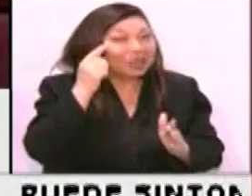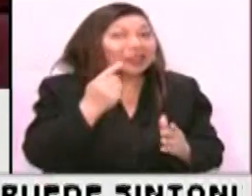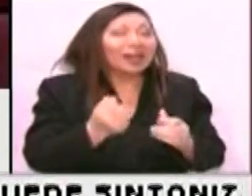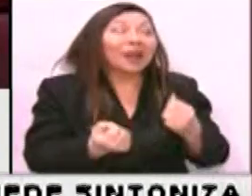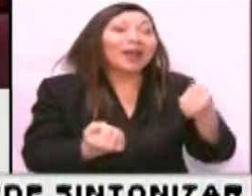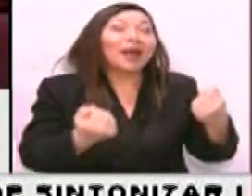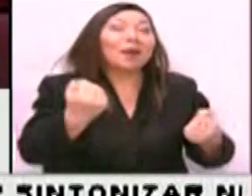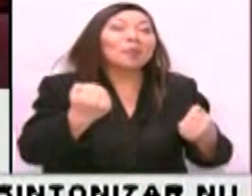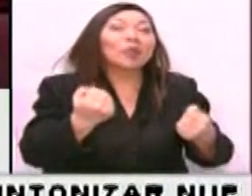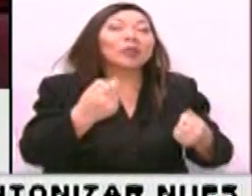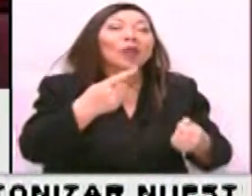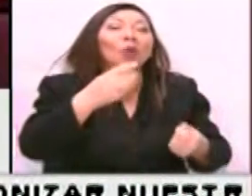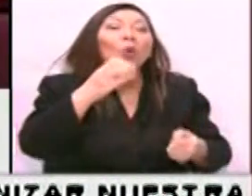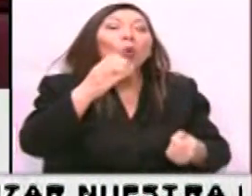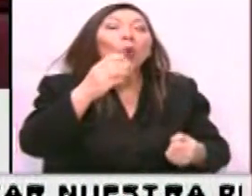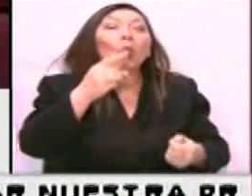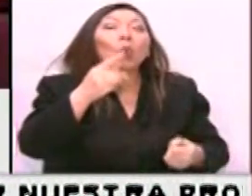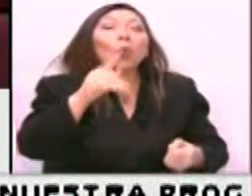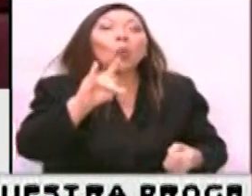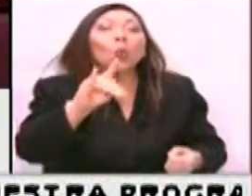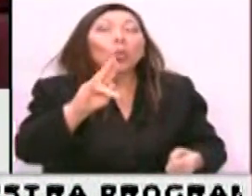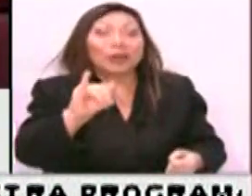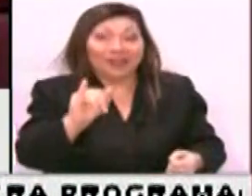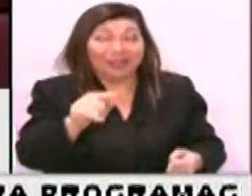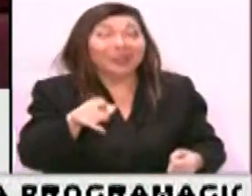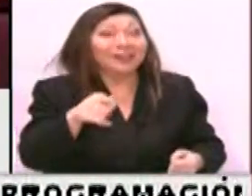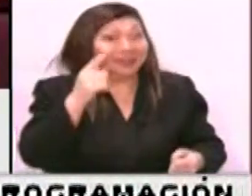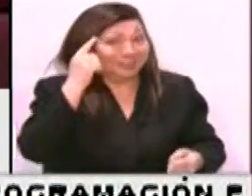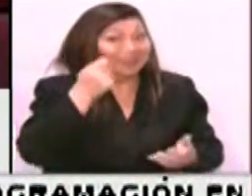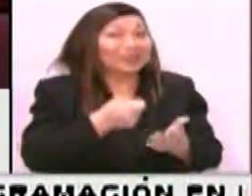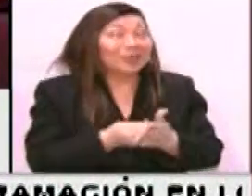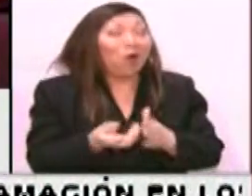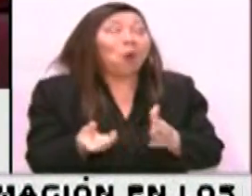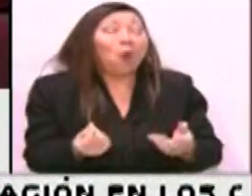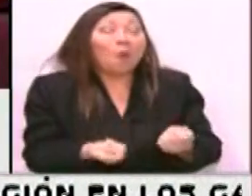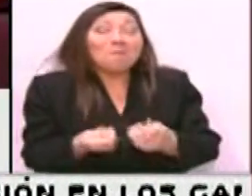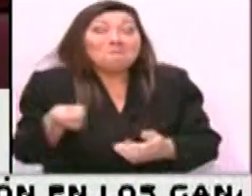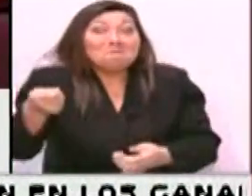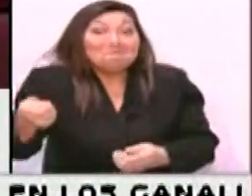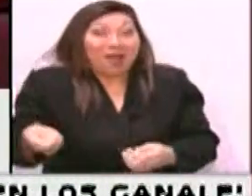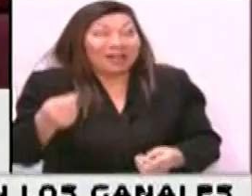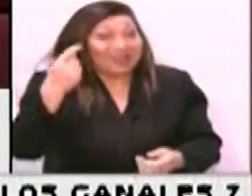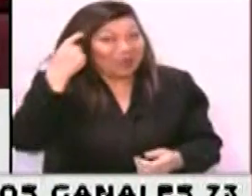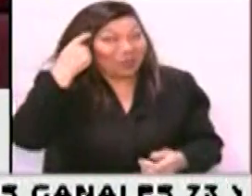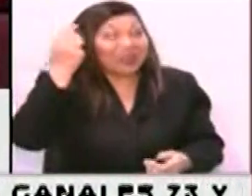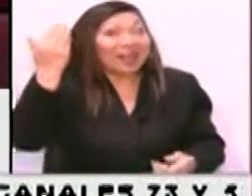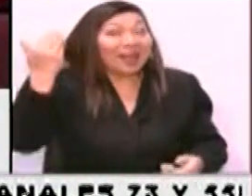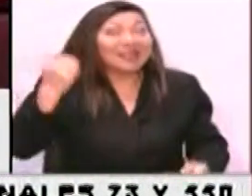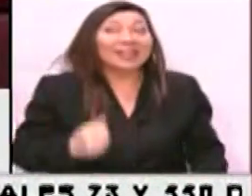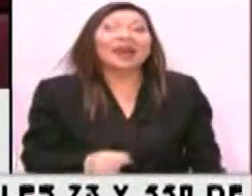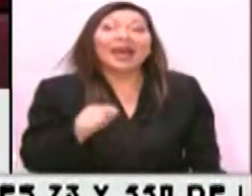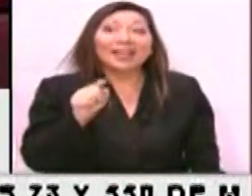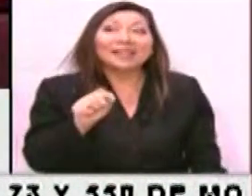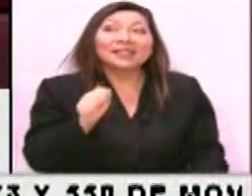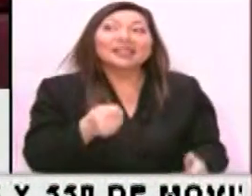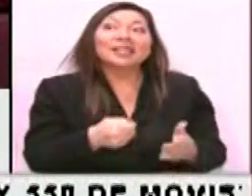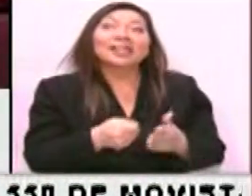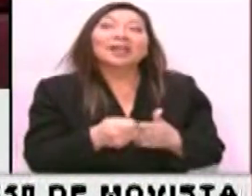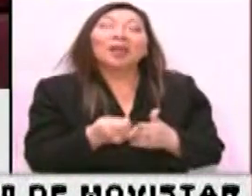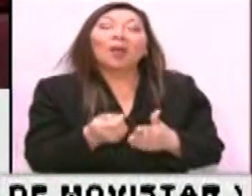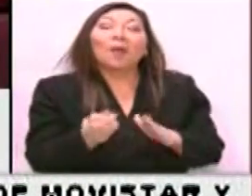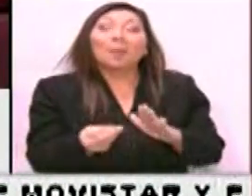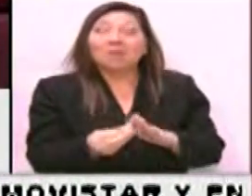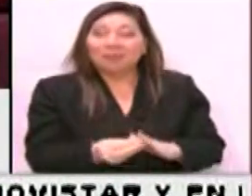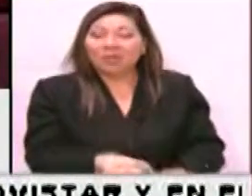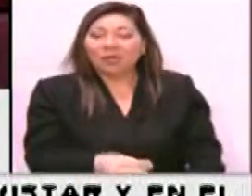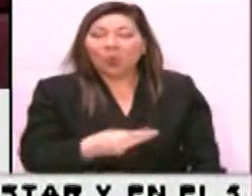ustedes vieron ese Vladivideo. Ahí sí se compraban los congresistas. Ahí sí se compraba a